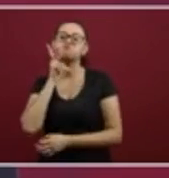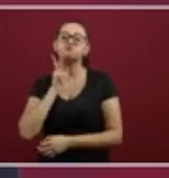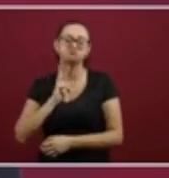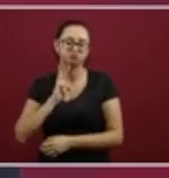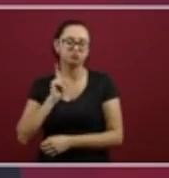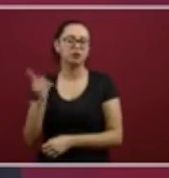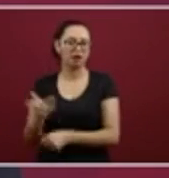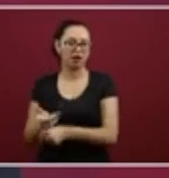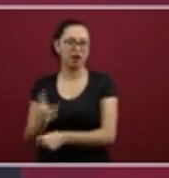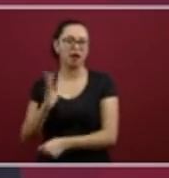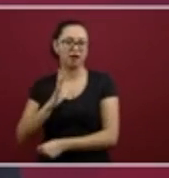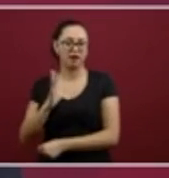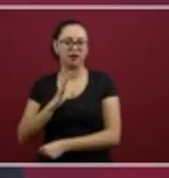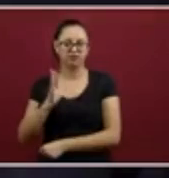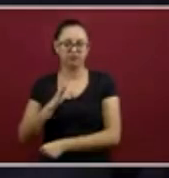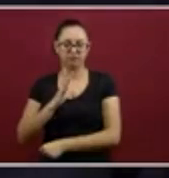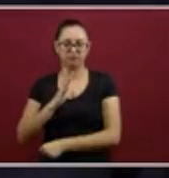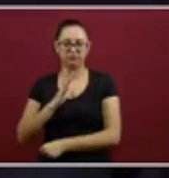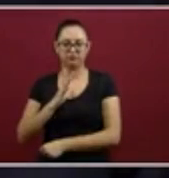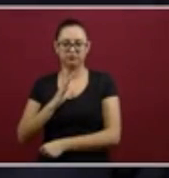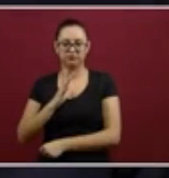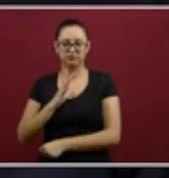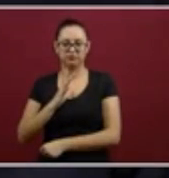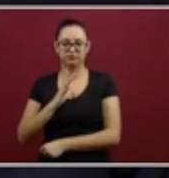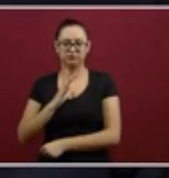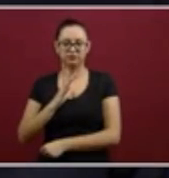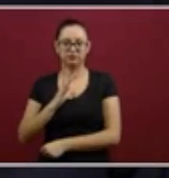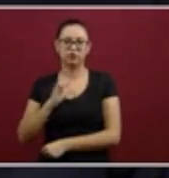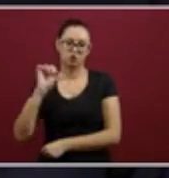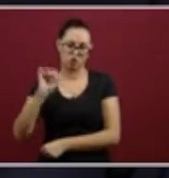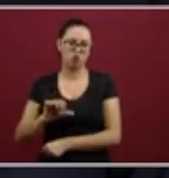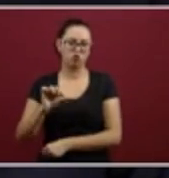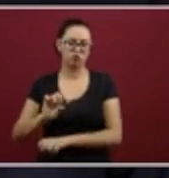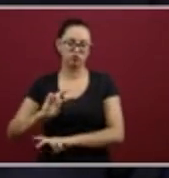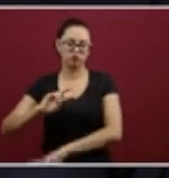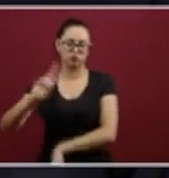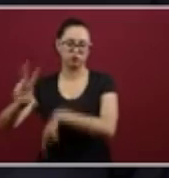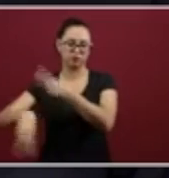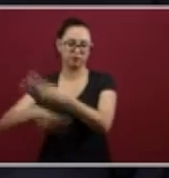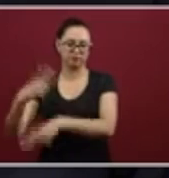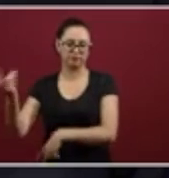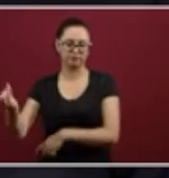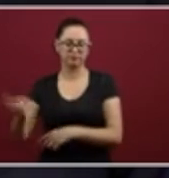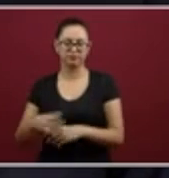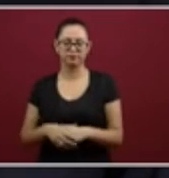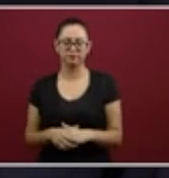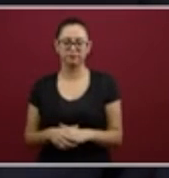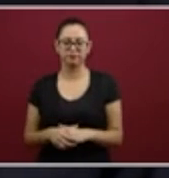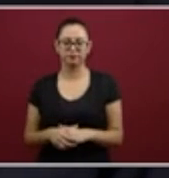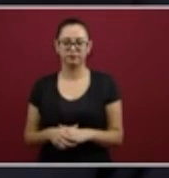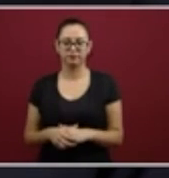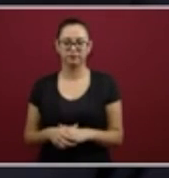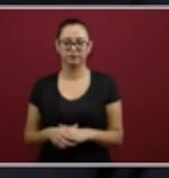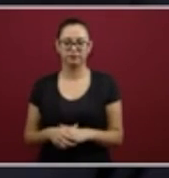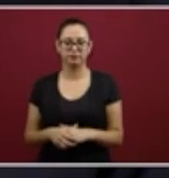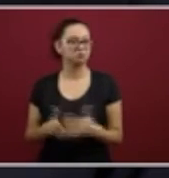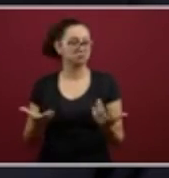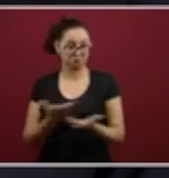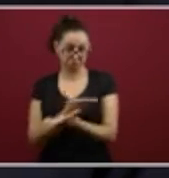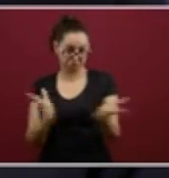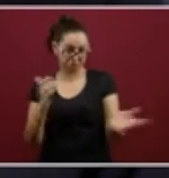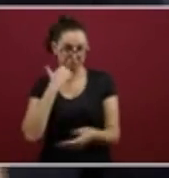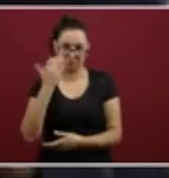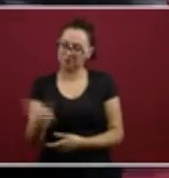petrolero. Vamos a estar el día de hoy allá, están todas y todos invitados. Pero